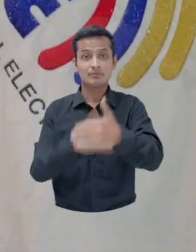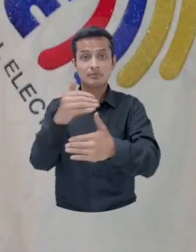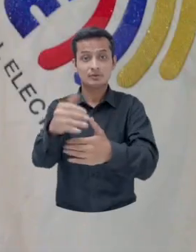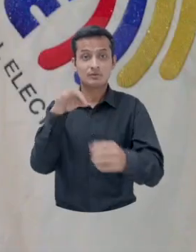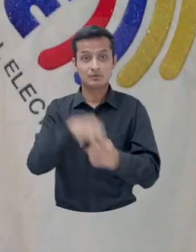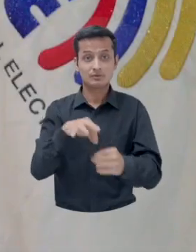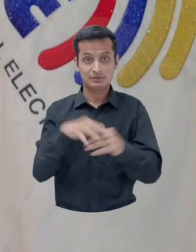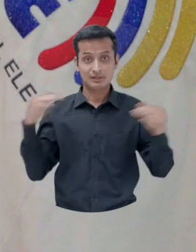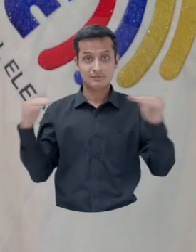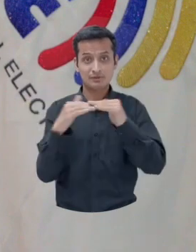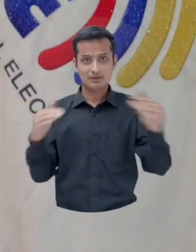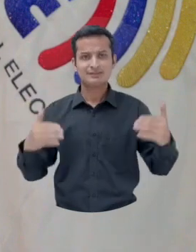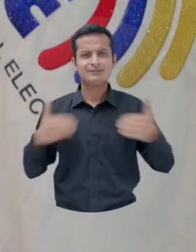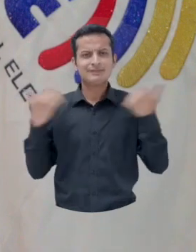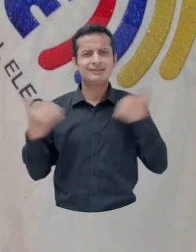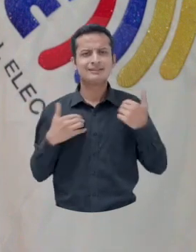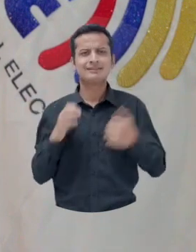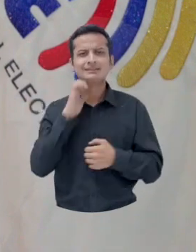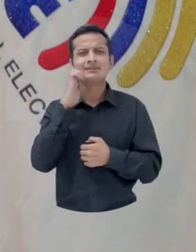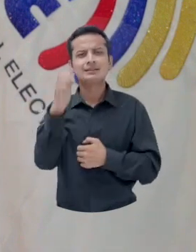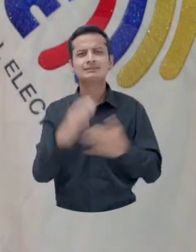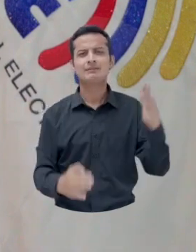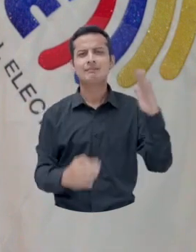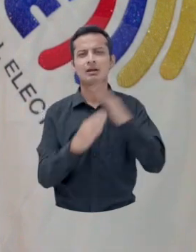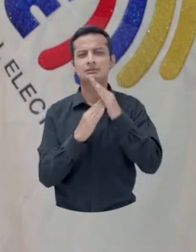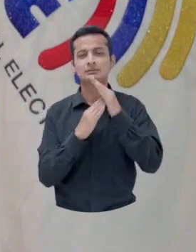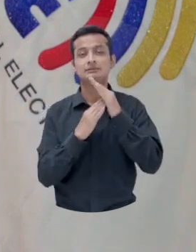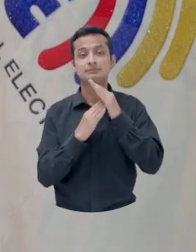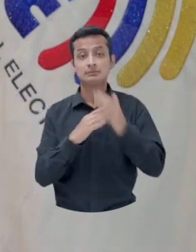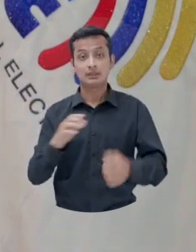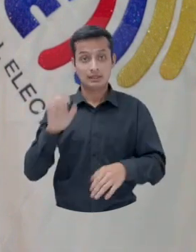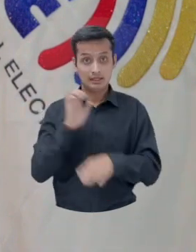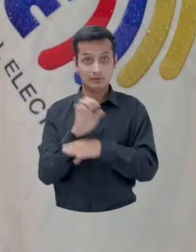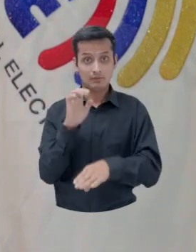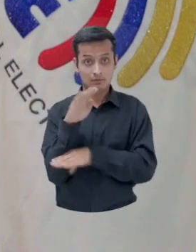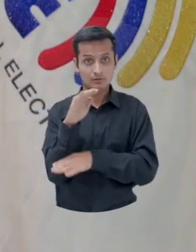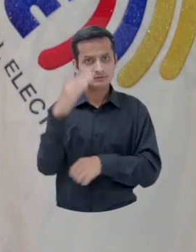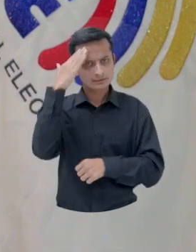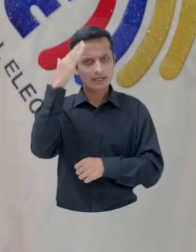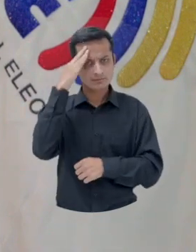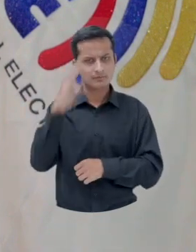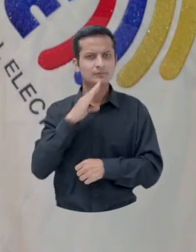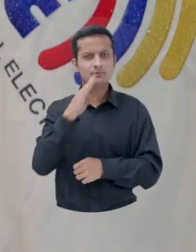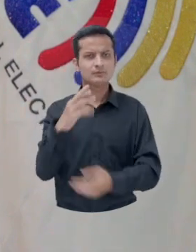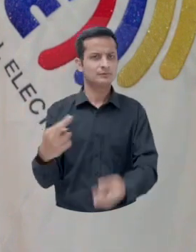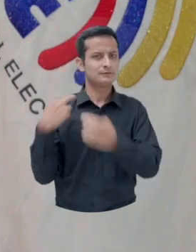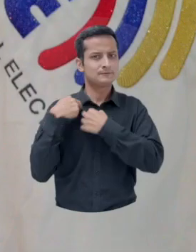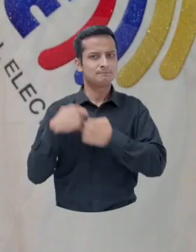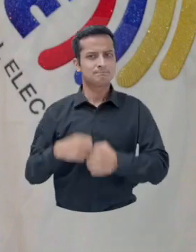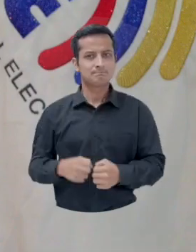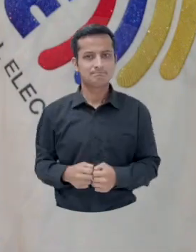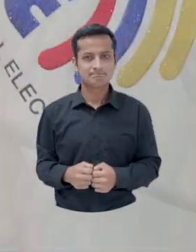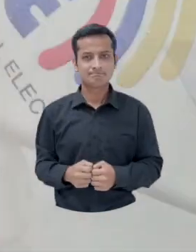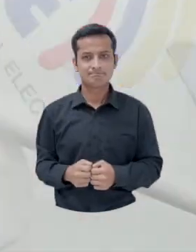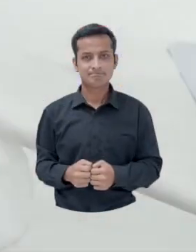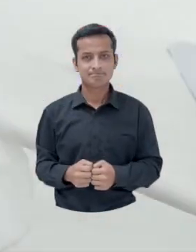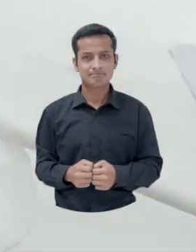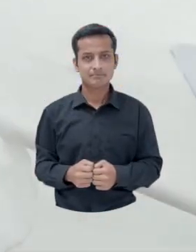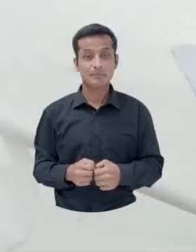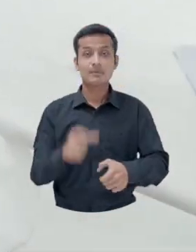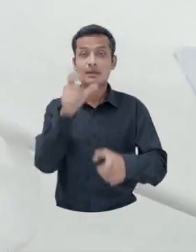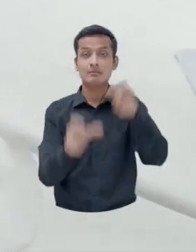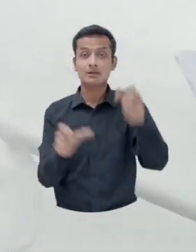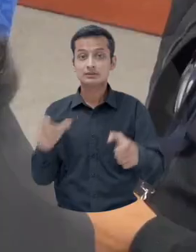esta fiesta democrática con alegría, esperanza y paz. El Ecuador reconoce su labor patriótica.